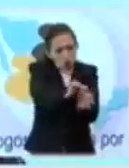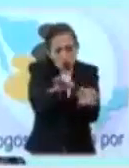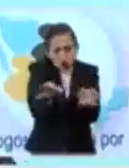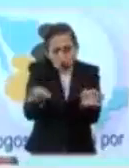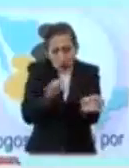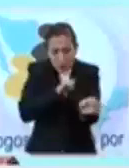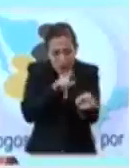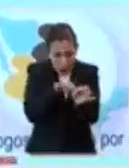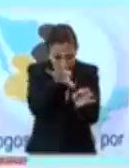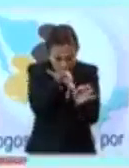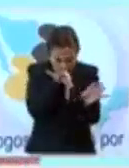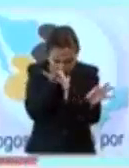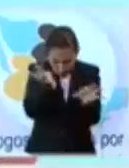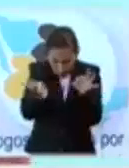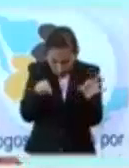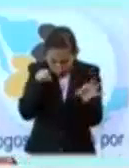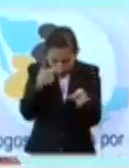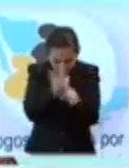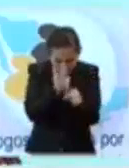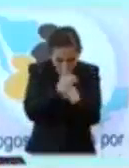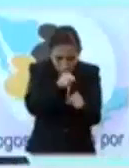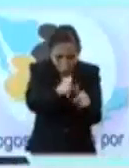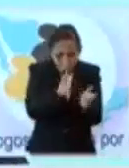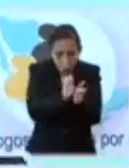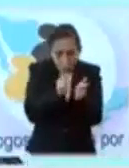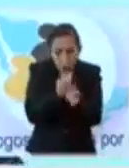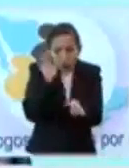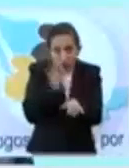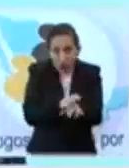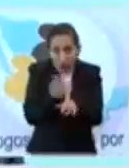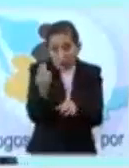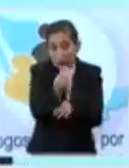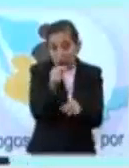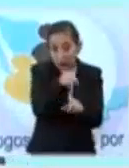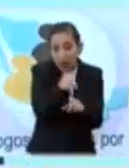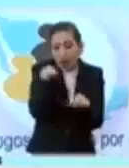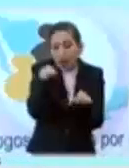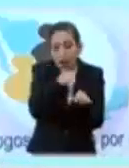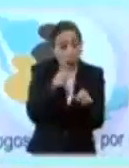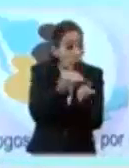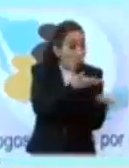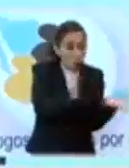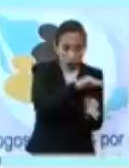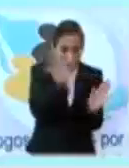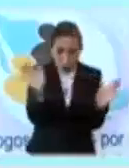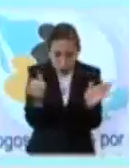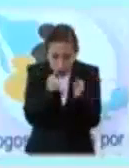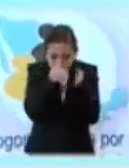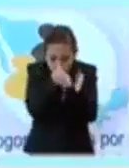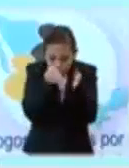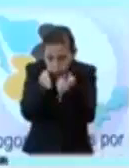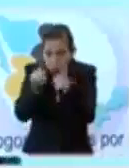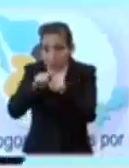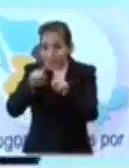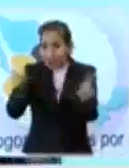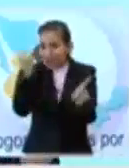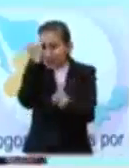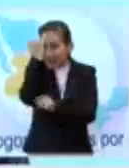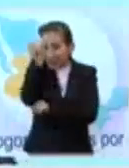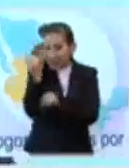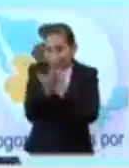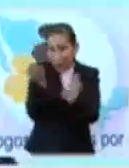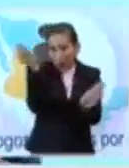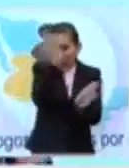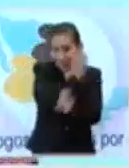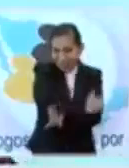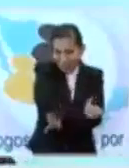población que eran los que se identificaban como los grupos con mayores necesidades. Pero este concepto de focalización es totalmente distinto al